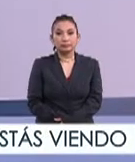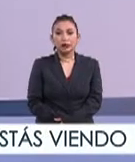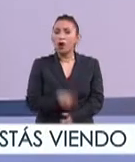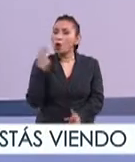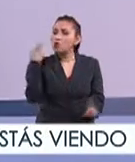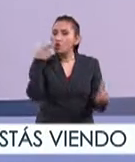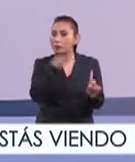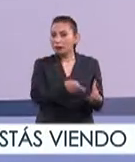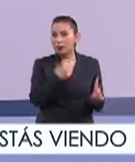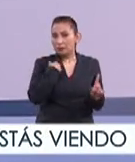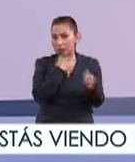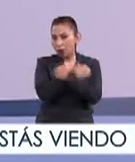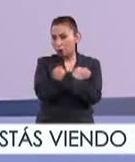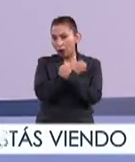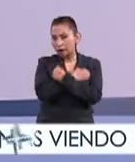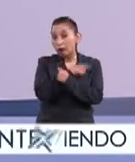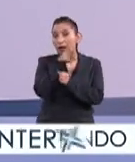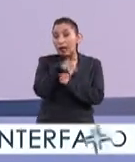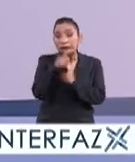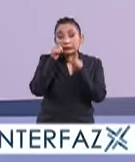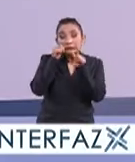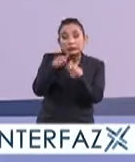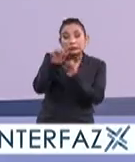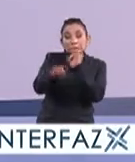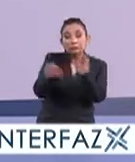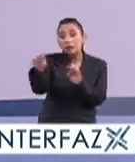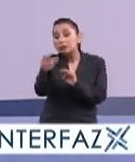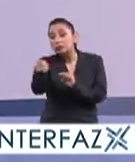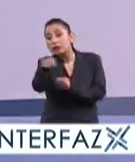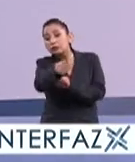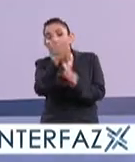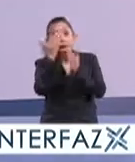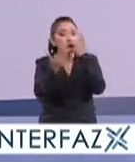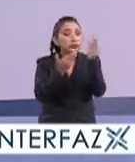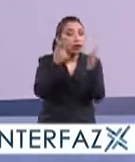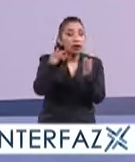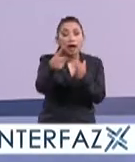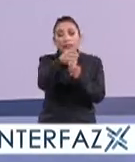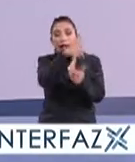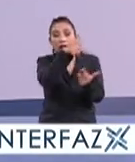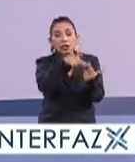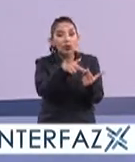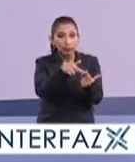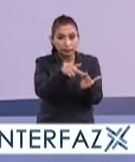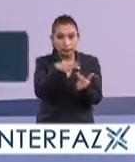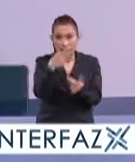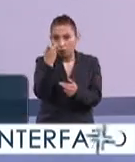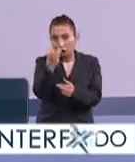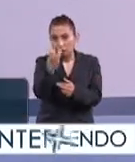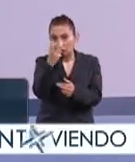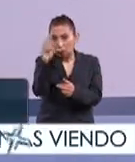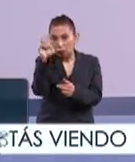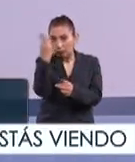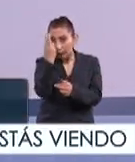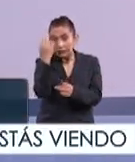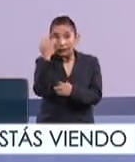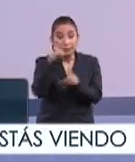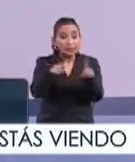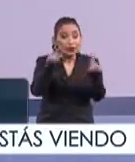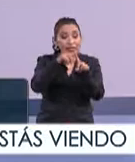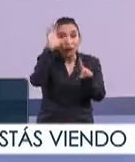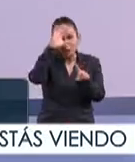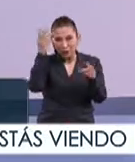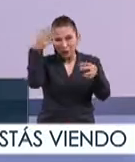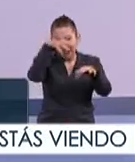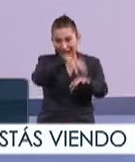Uno de los objetivos de la educación es atender las necesidades académicas de cada región. Y en ese sentido, las universidades